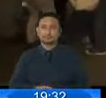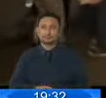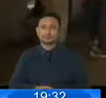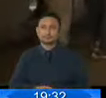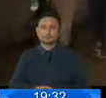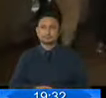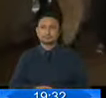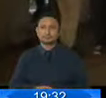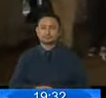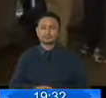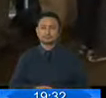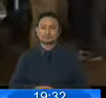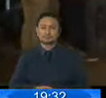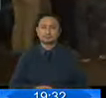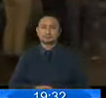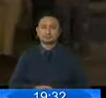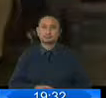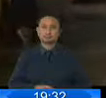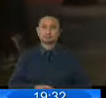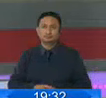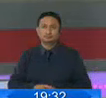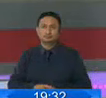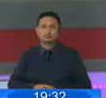Chimborazo informó Darwin Altamirano.